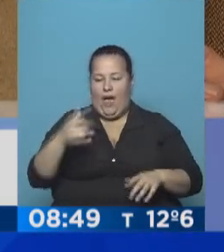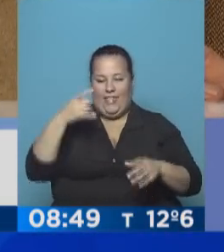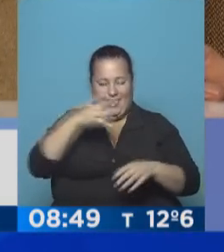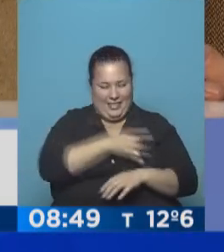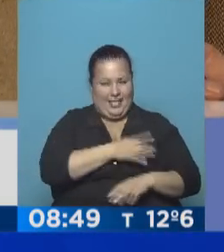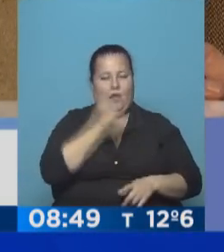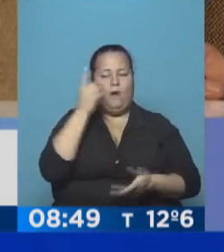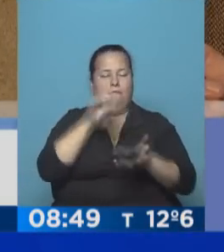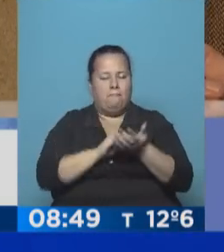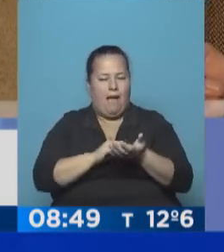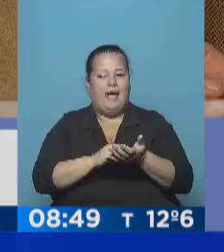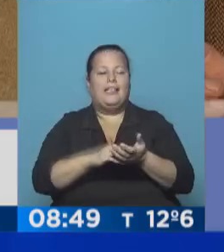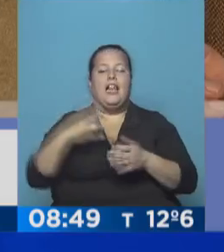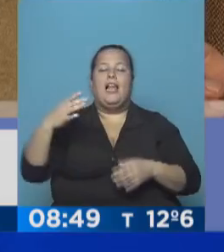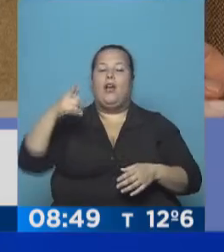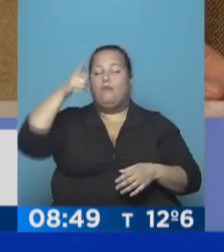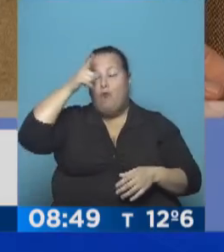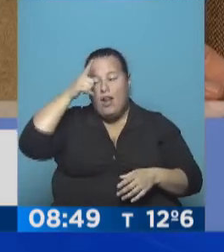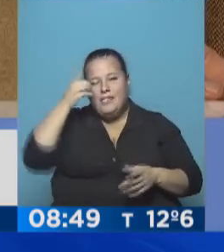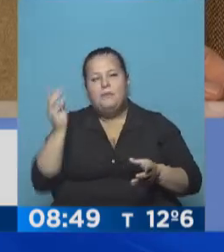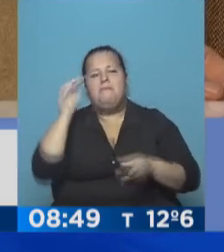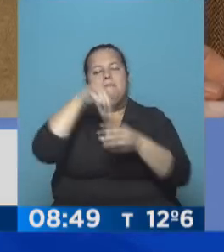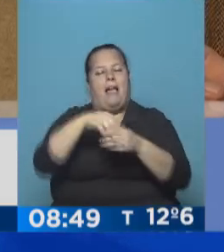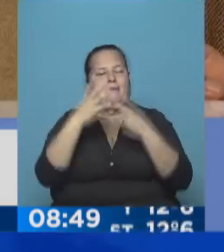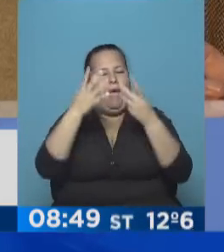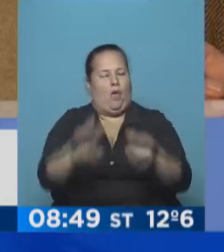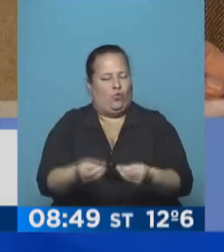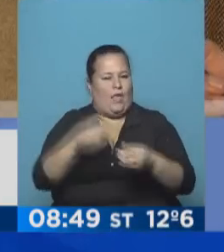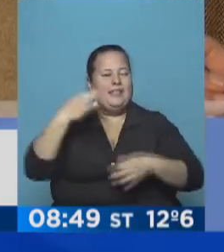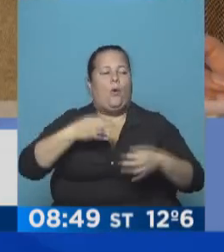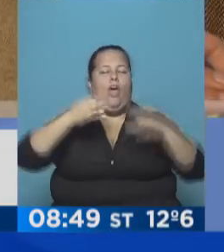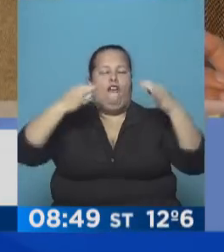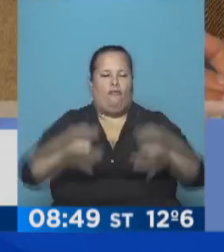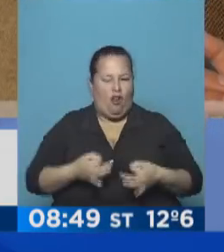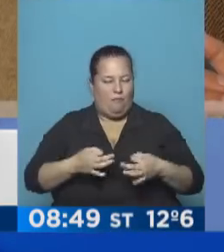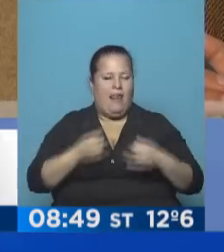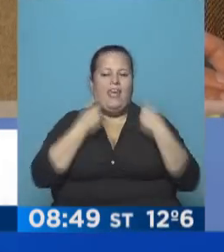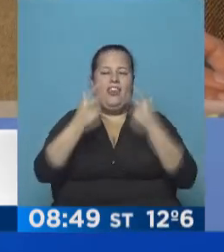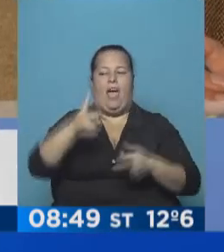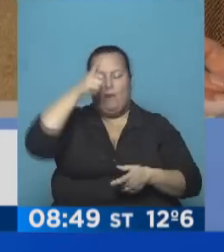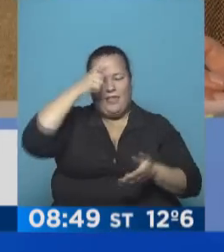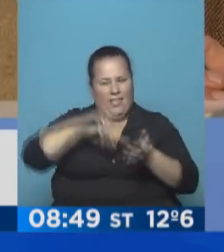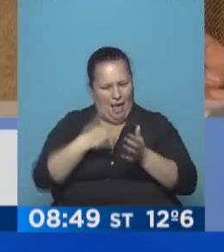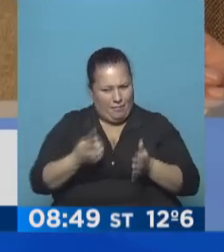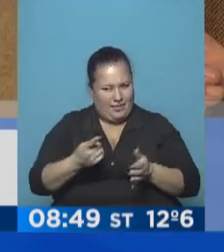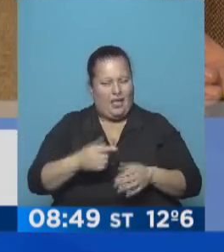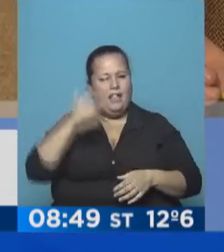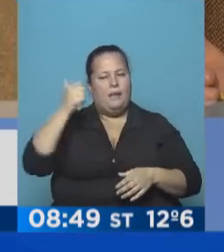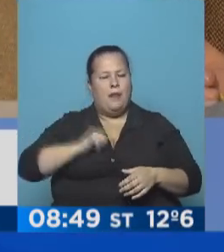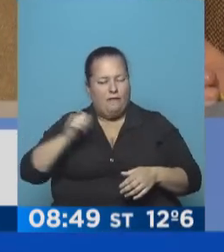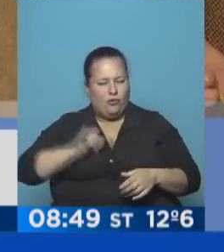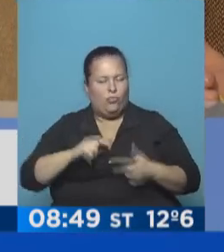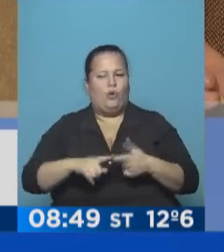dato, las brigadas son un complemento de la seguridad formal que brinda la Policía Federal, Gendarmería y